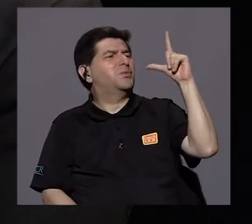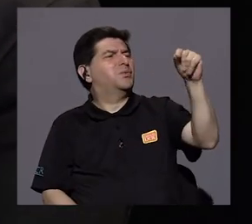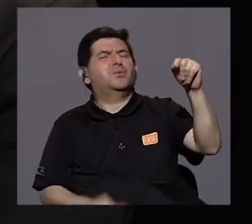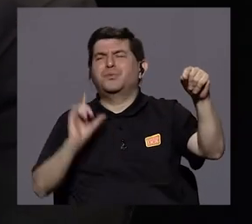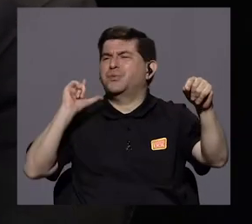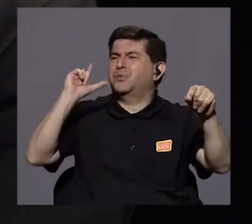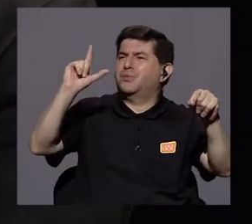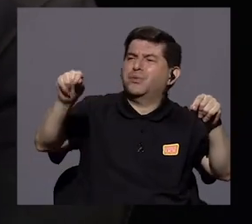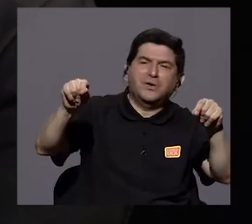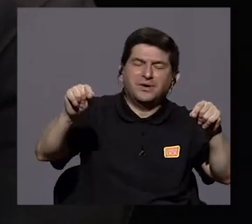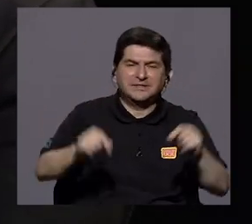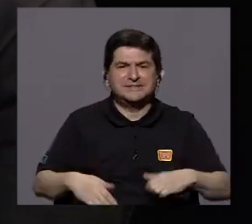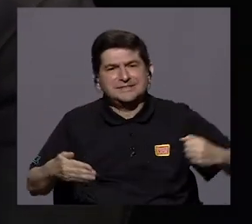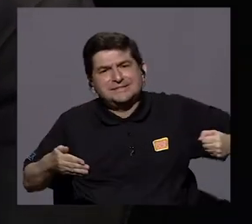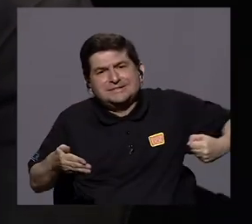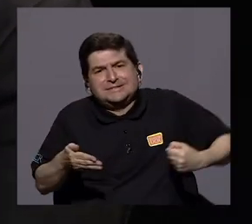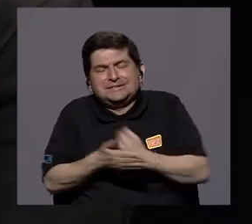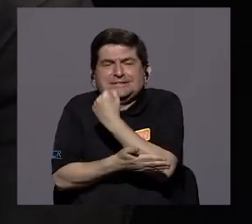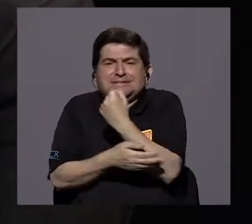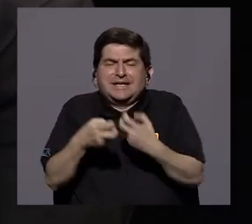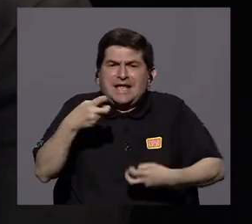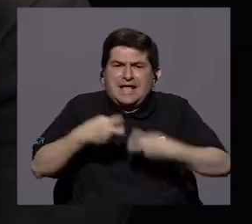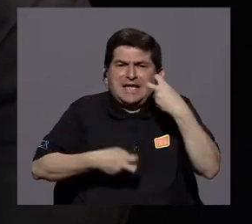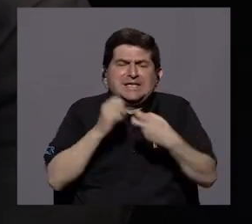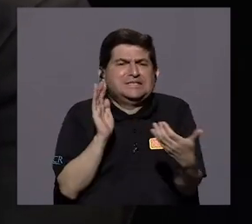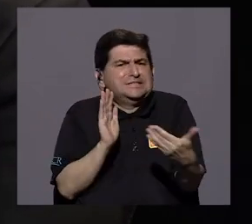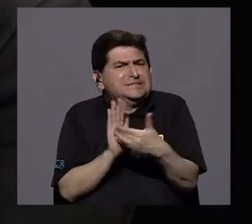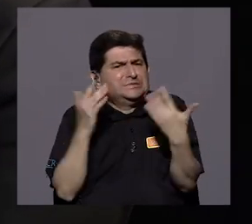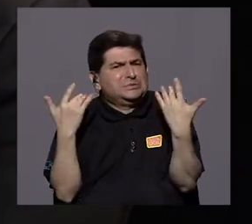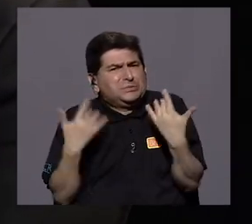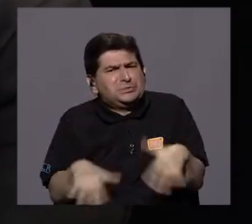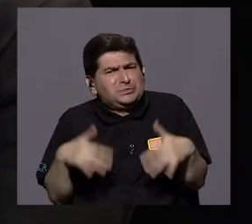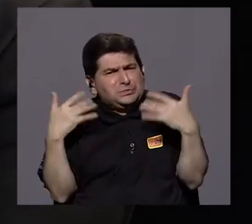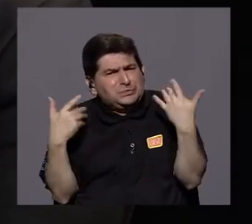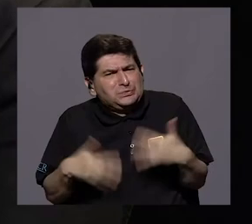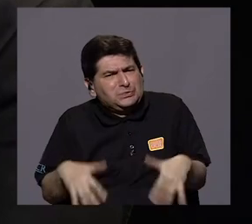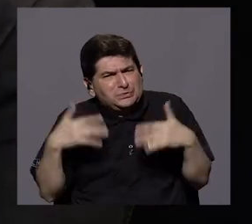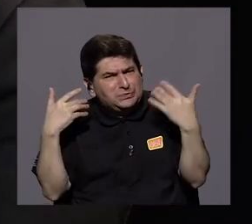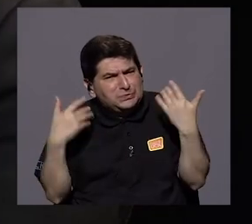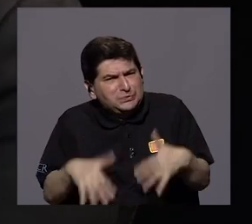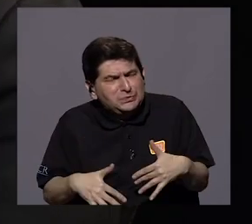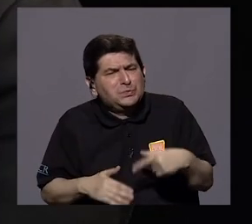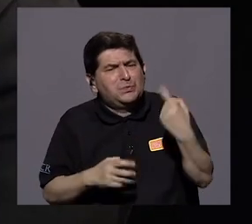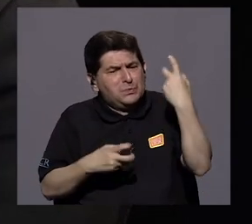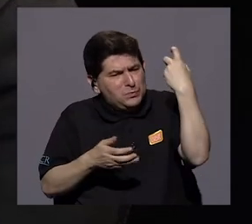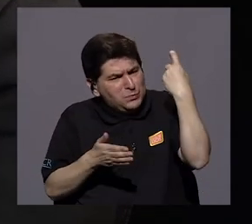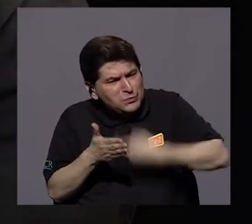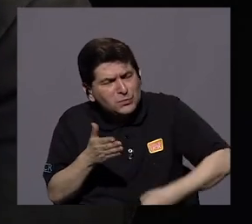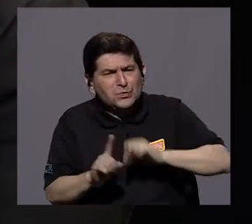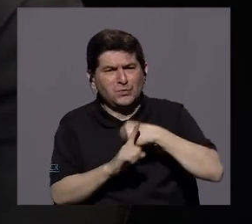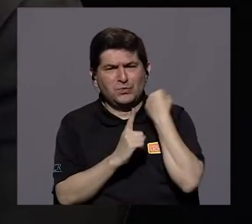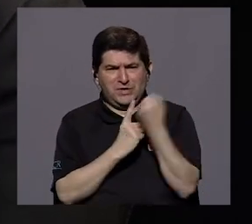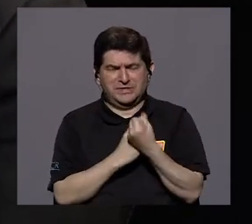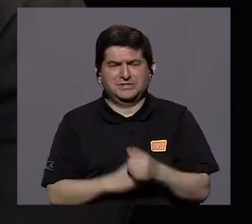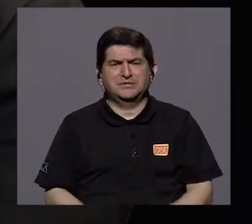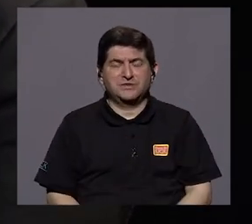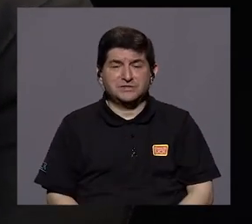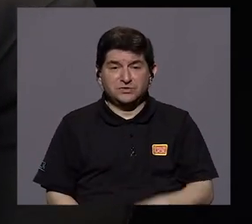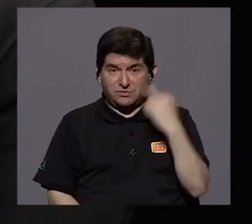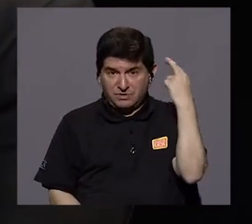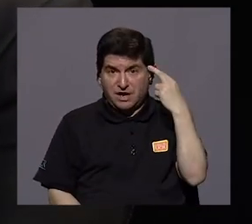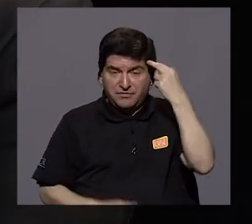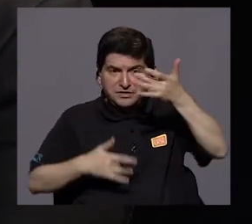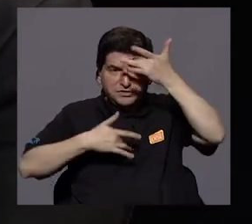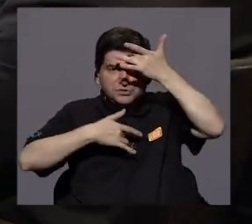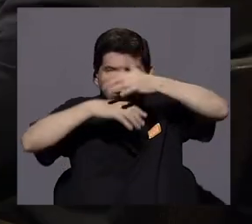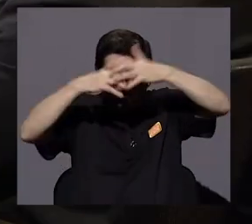alejadas, en donde desgraciadamente la crisis ha golpeado, pero fuertemente, a esas comunidades, la crisis de la